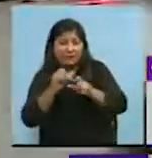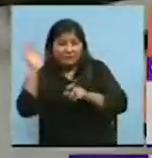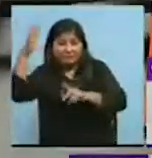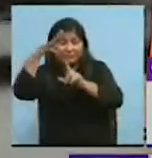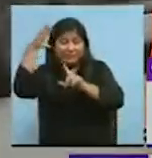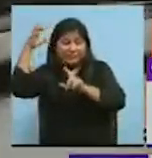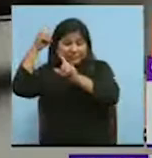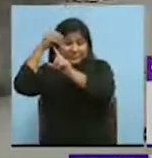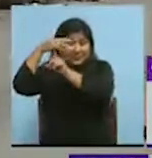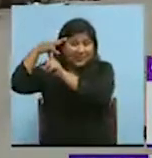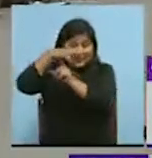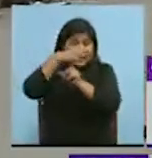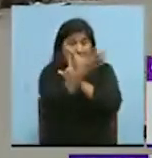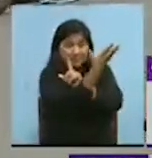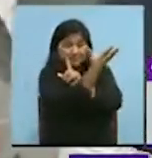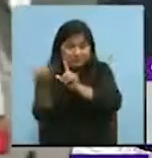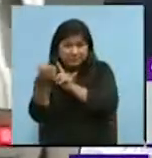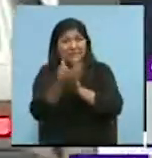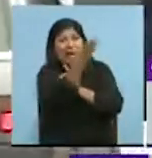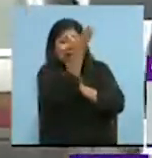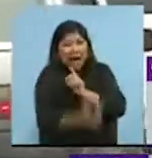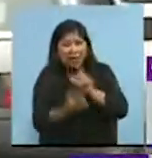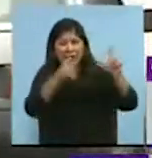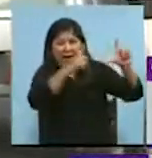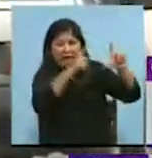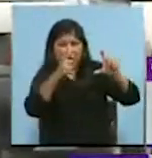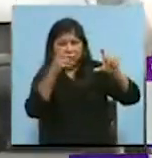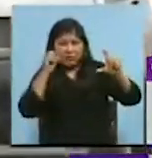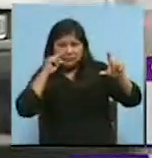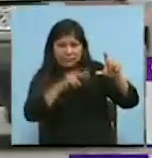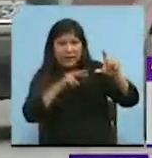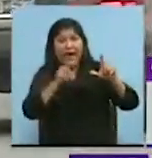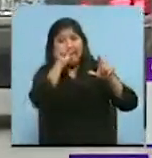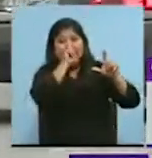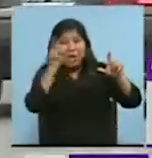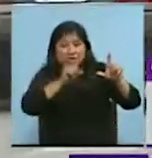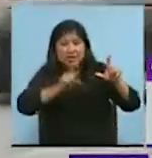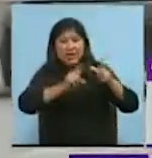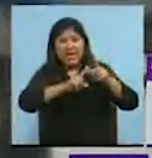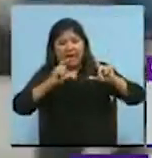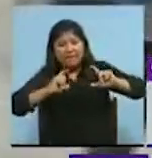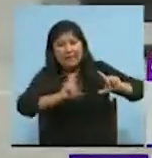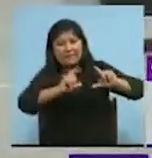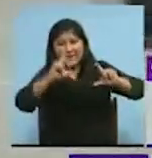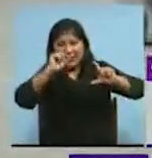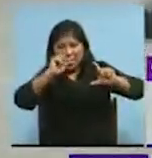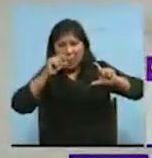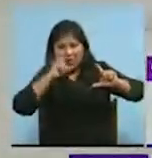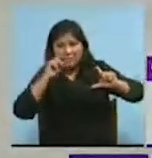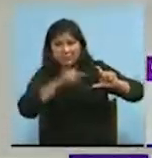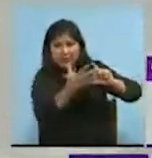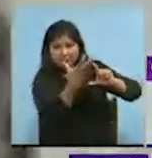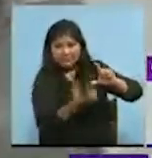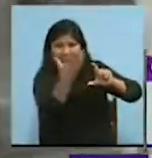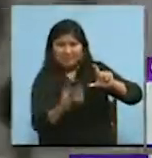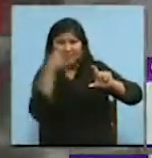la patente, también con la velocidad que trae el vehículo, pero no se están labrando actas. Reiteramos,